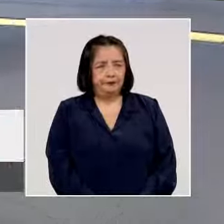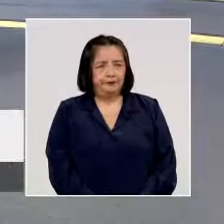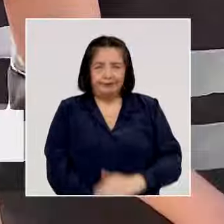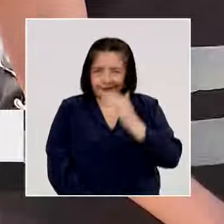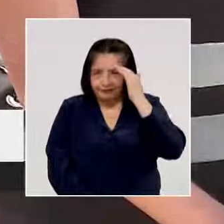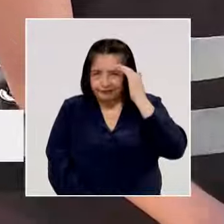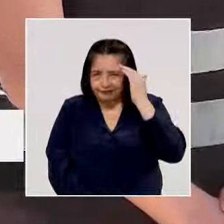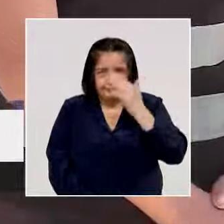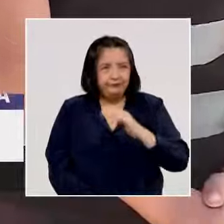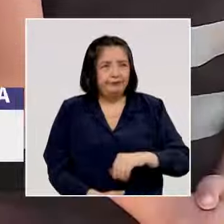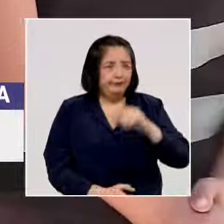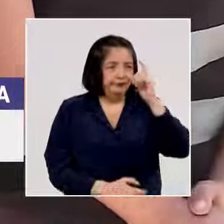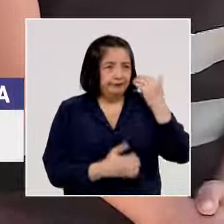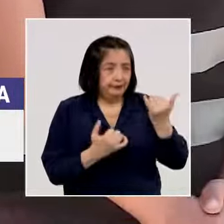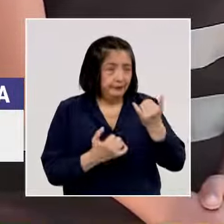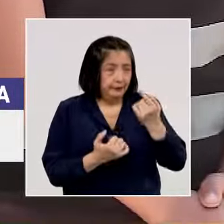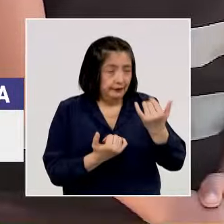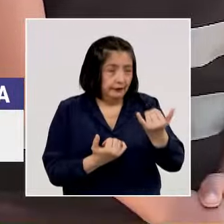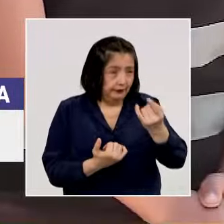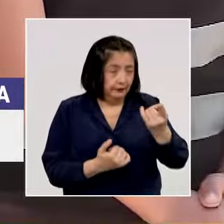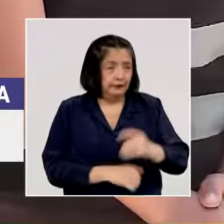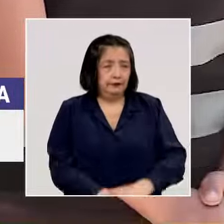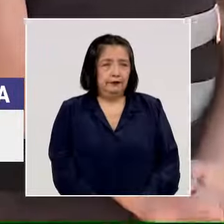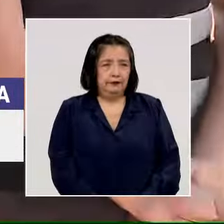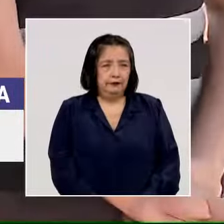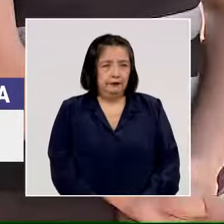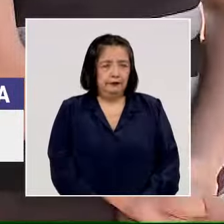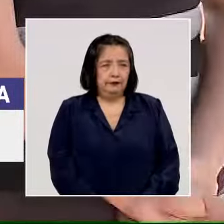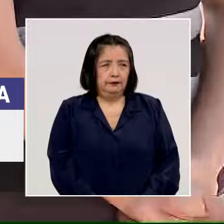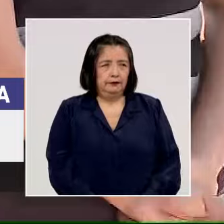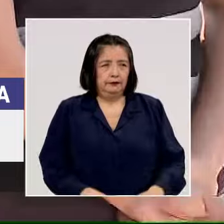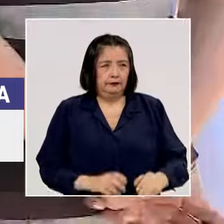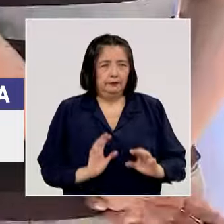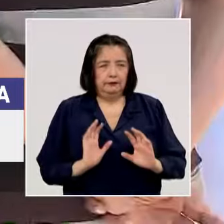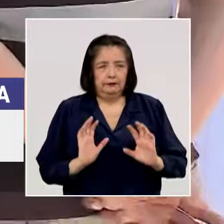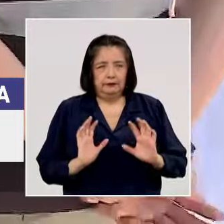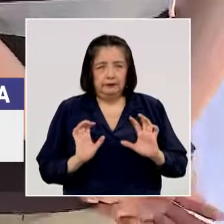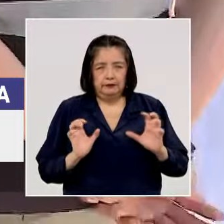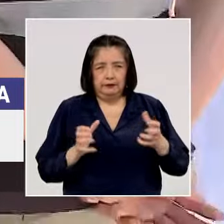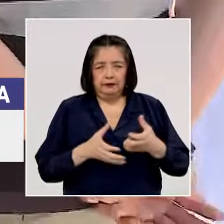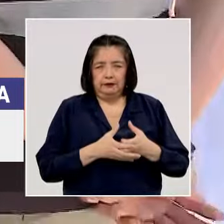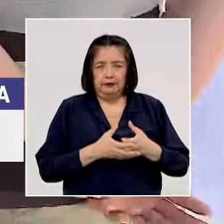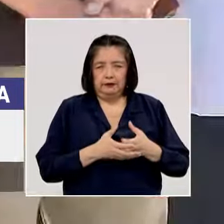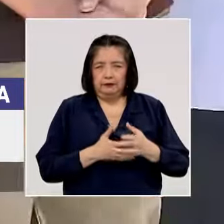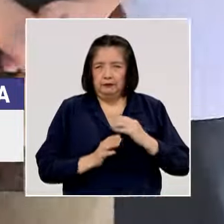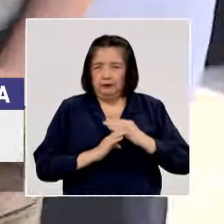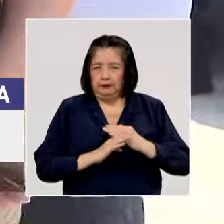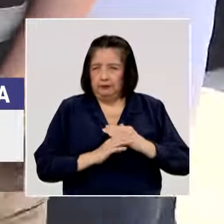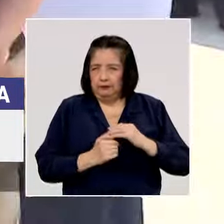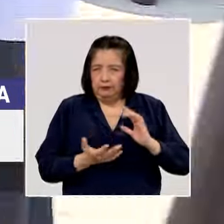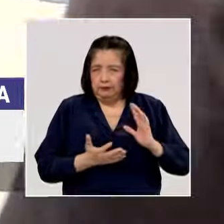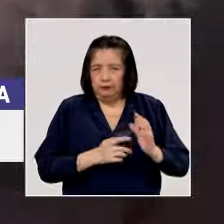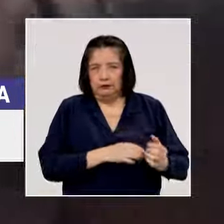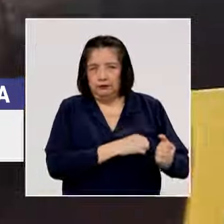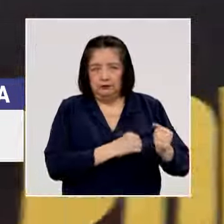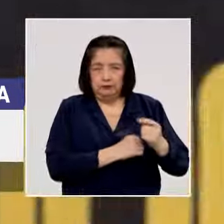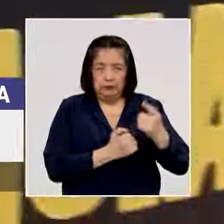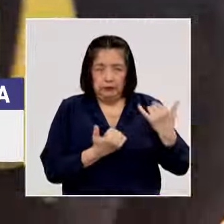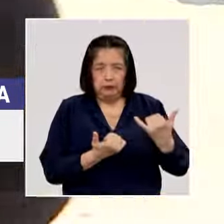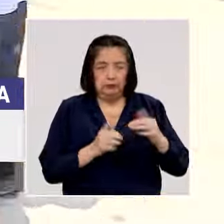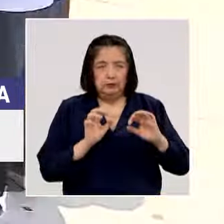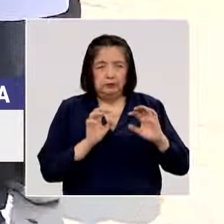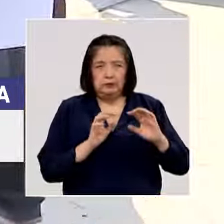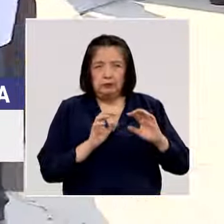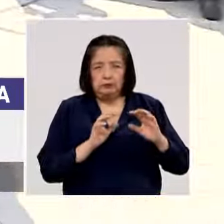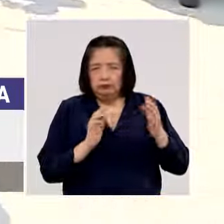¿Qué tal, Lorena? En estos momentos justamente la viendo el equipo de lucha contra el poder, una diligencia